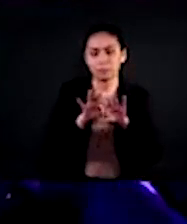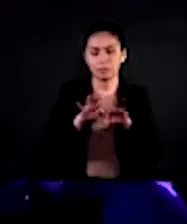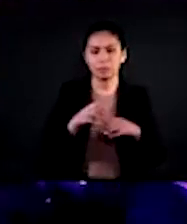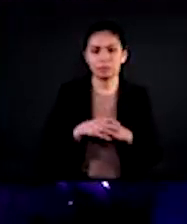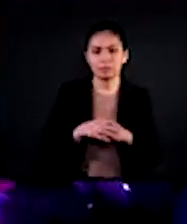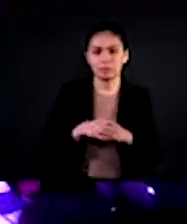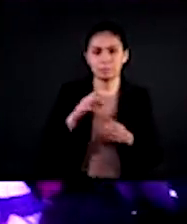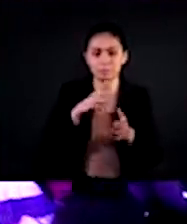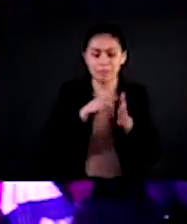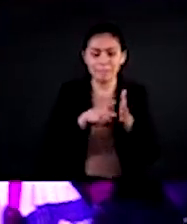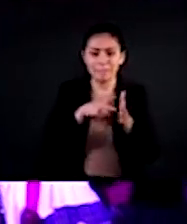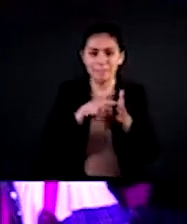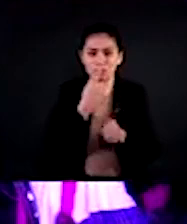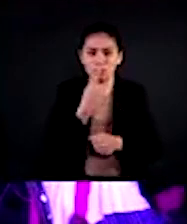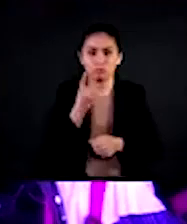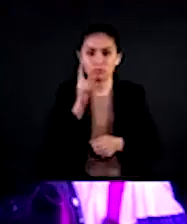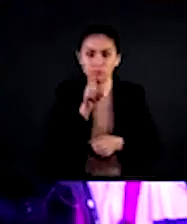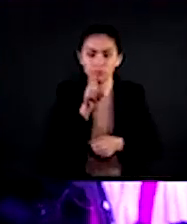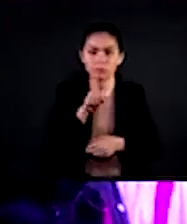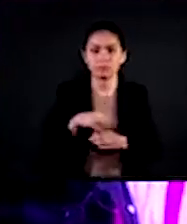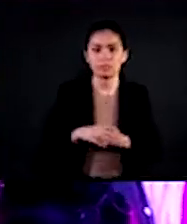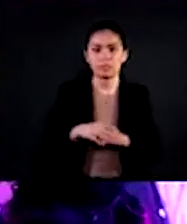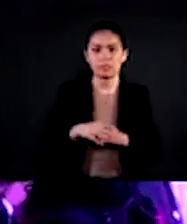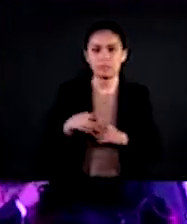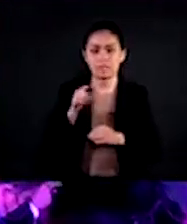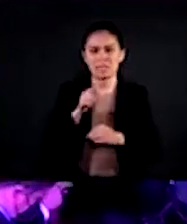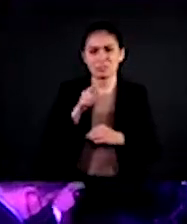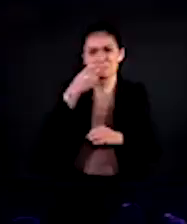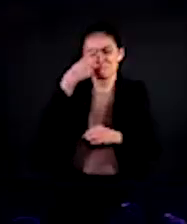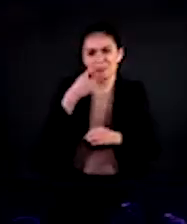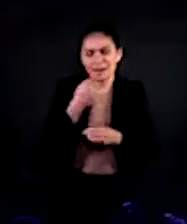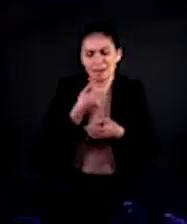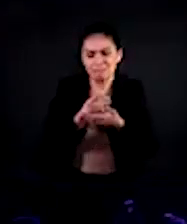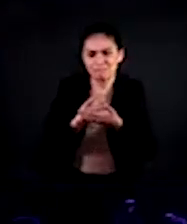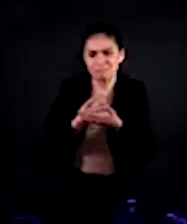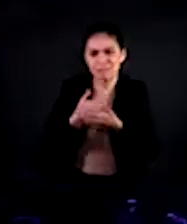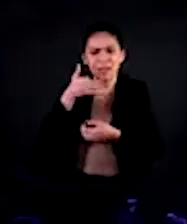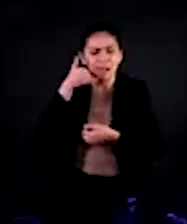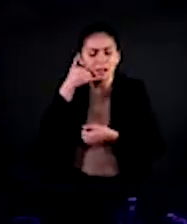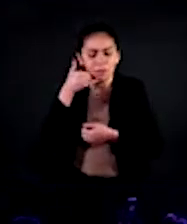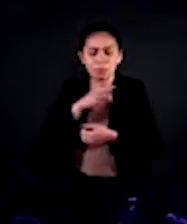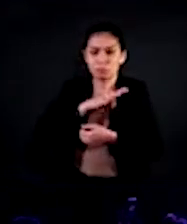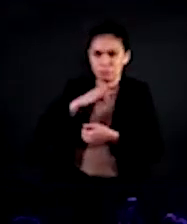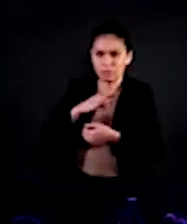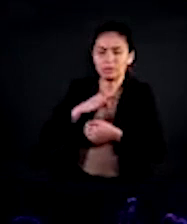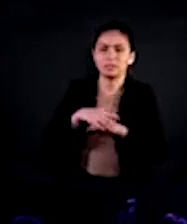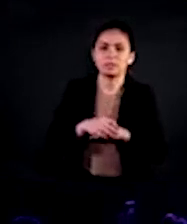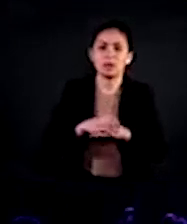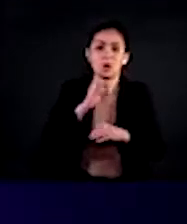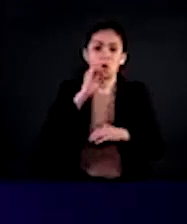la videodenuncia a través de los dispositivos de fácil acceso, además de la realización de audiencias